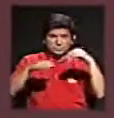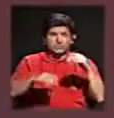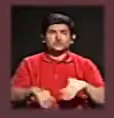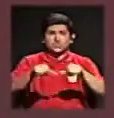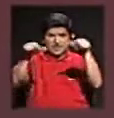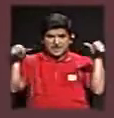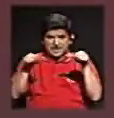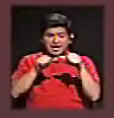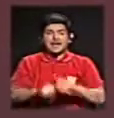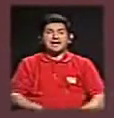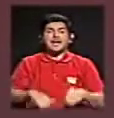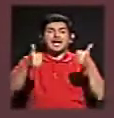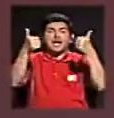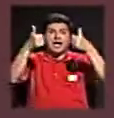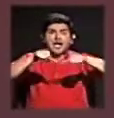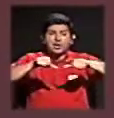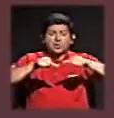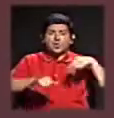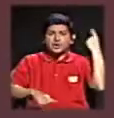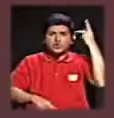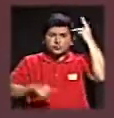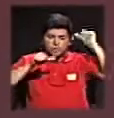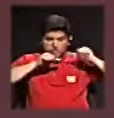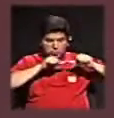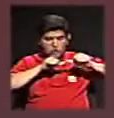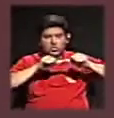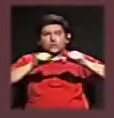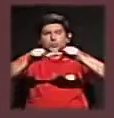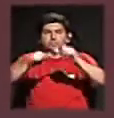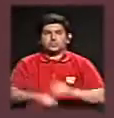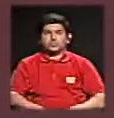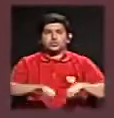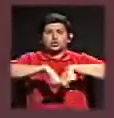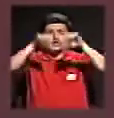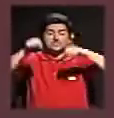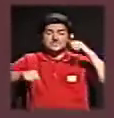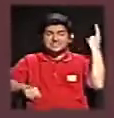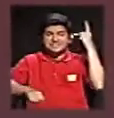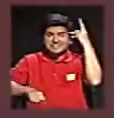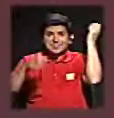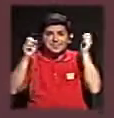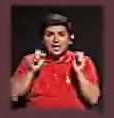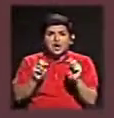un acuerdo político duradero. Es en el sistema político y en la